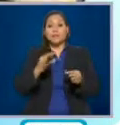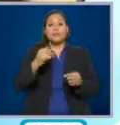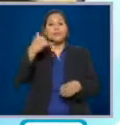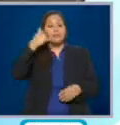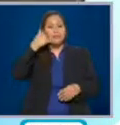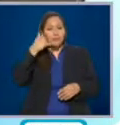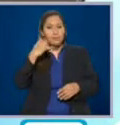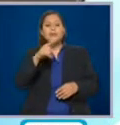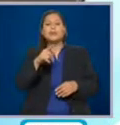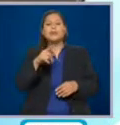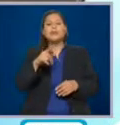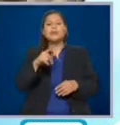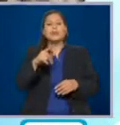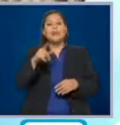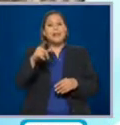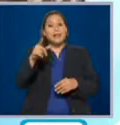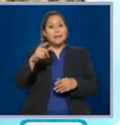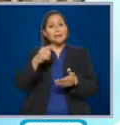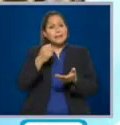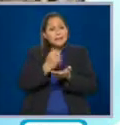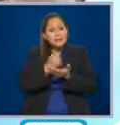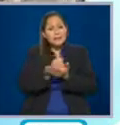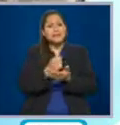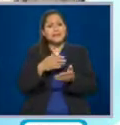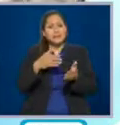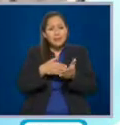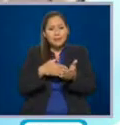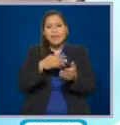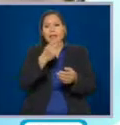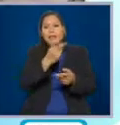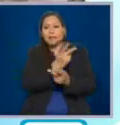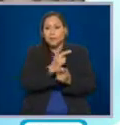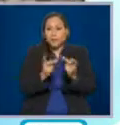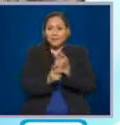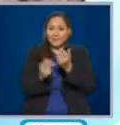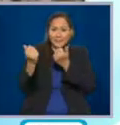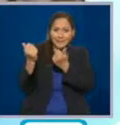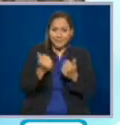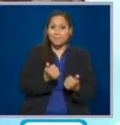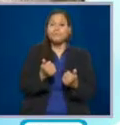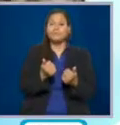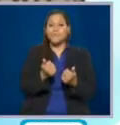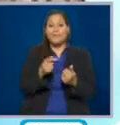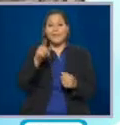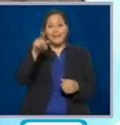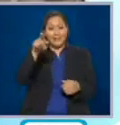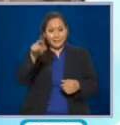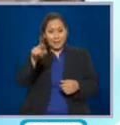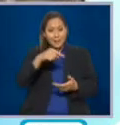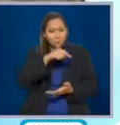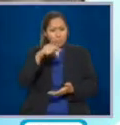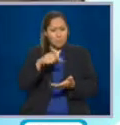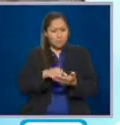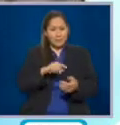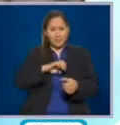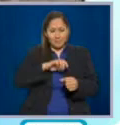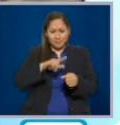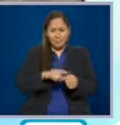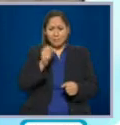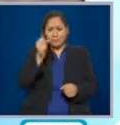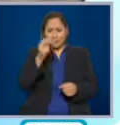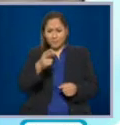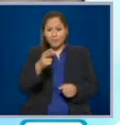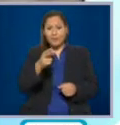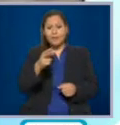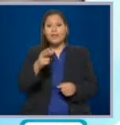que es quien gestiona mucho de estos proyectos. Y bueno, tiene un lugar privilegiado, como lo decía Pame,